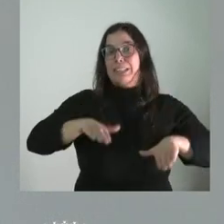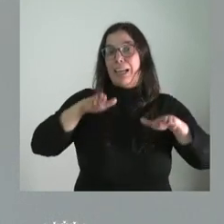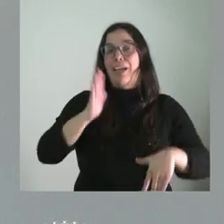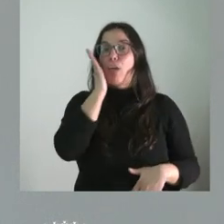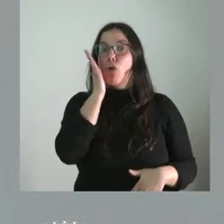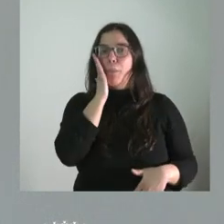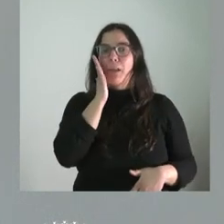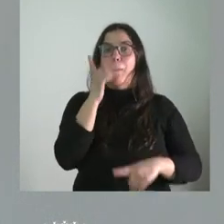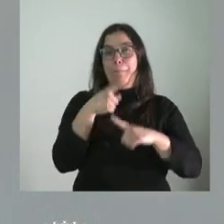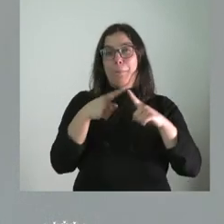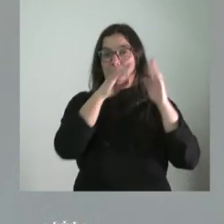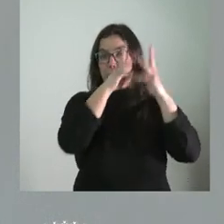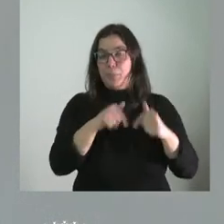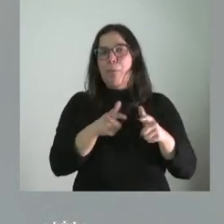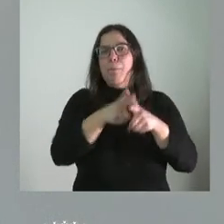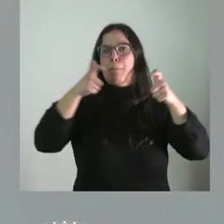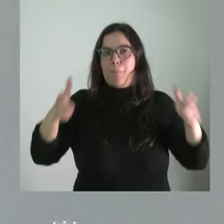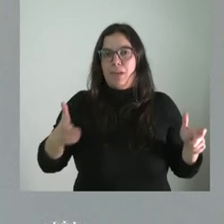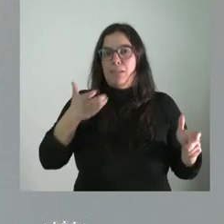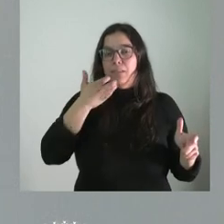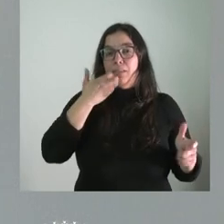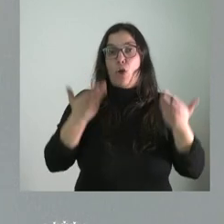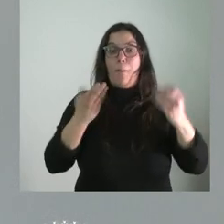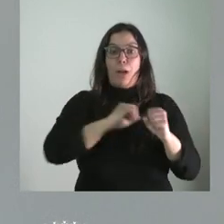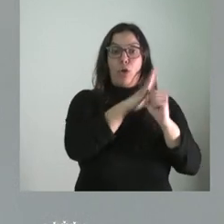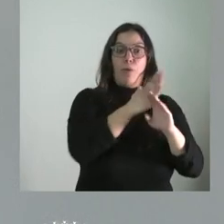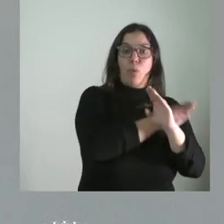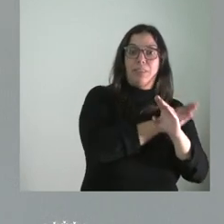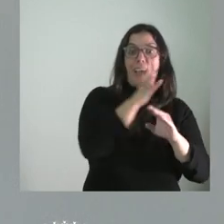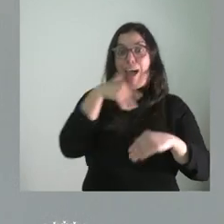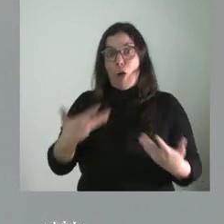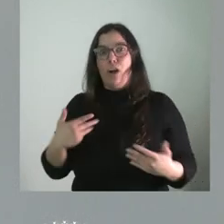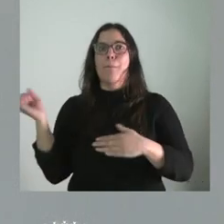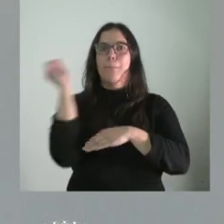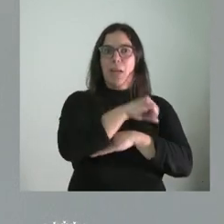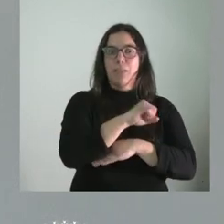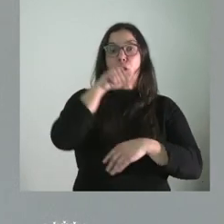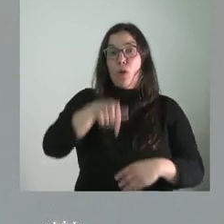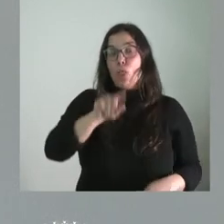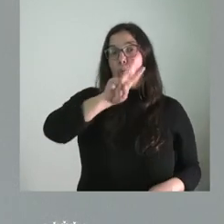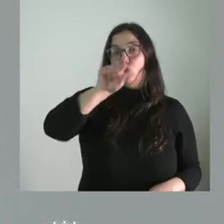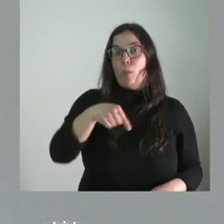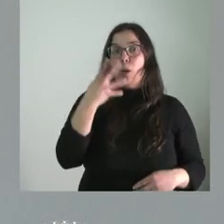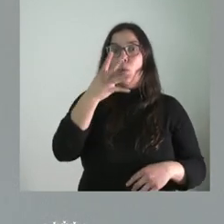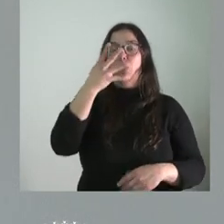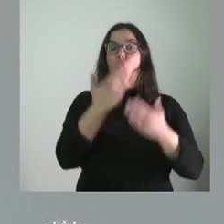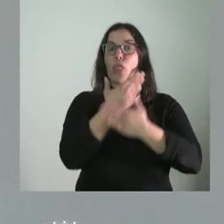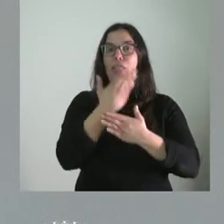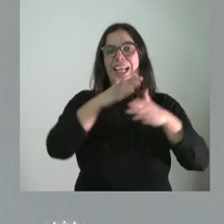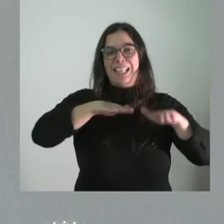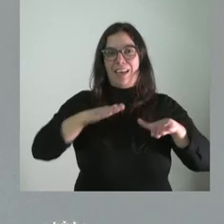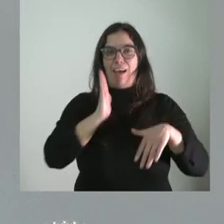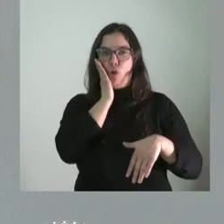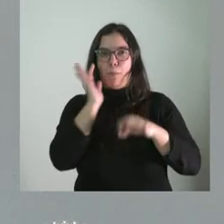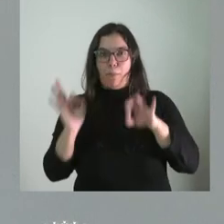nuestra comunidad ha crecido Incluso respecto del nivel previo a la pandemia Hoy estamos en 2,4 días de estancia media